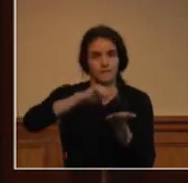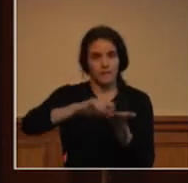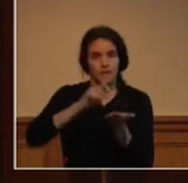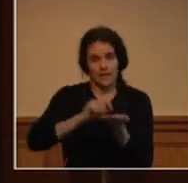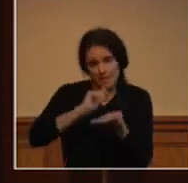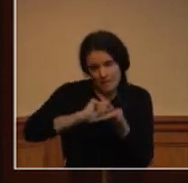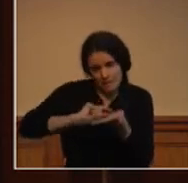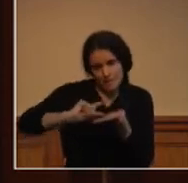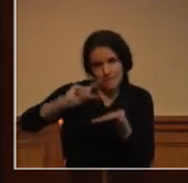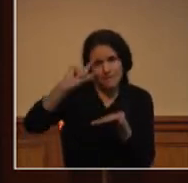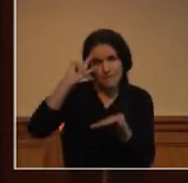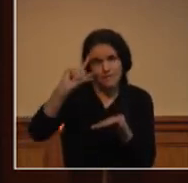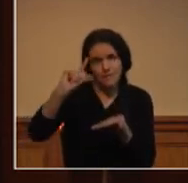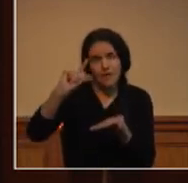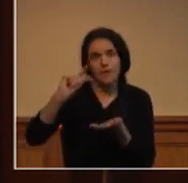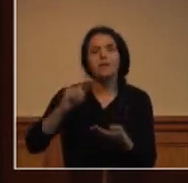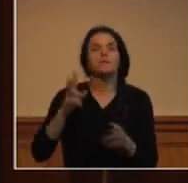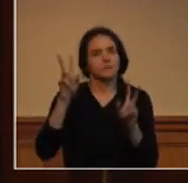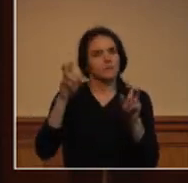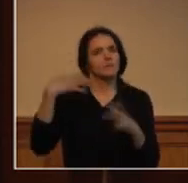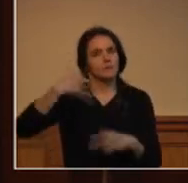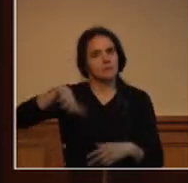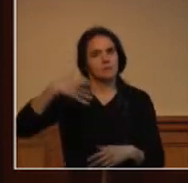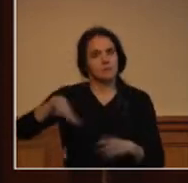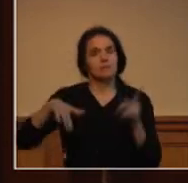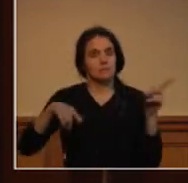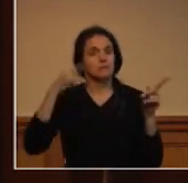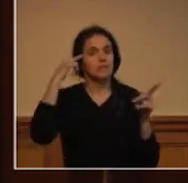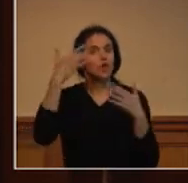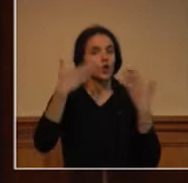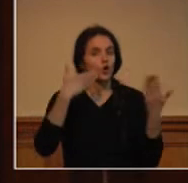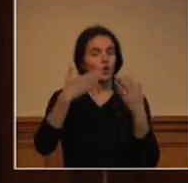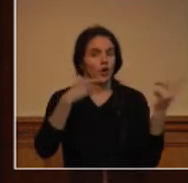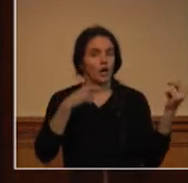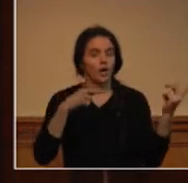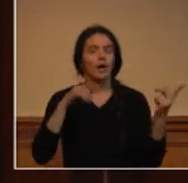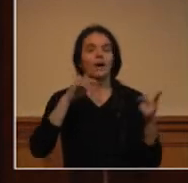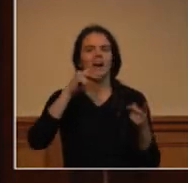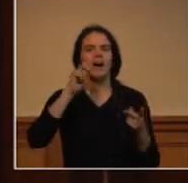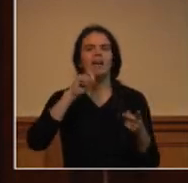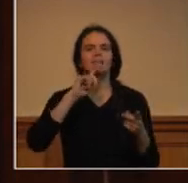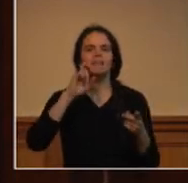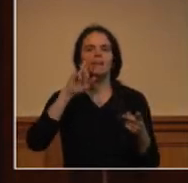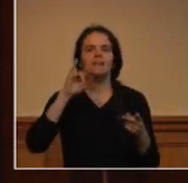que están reportadas, este es un tema que Catherine Strasser, que es de nuestro equipo, lo ha trabajado un montón.